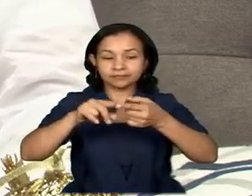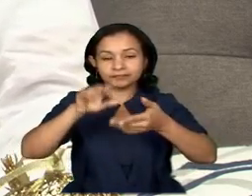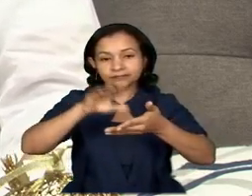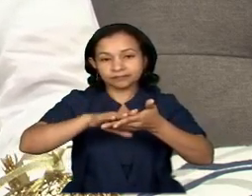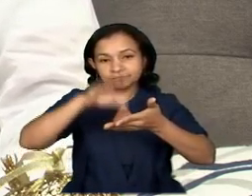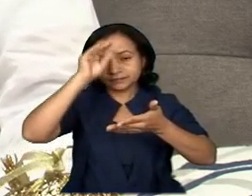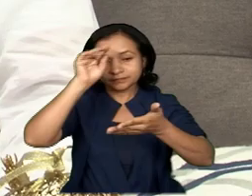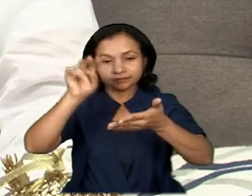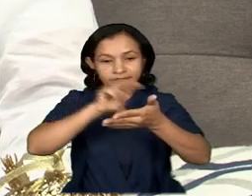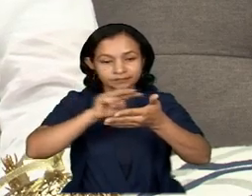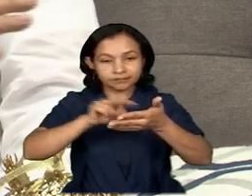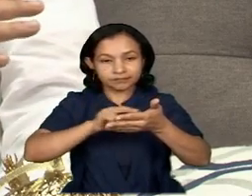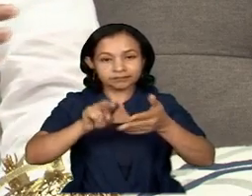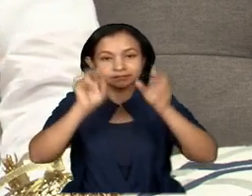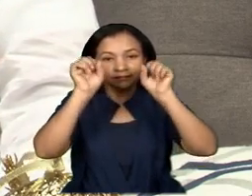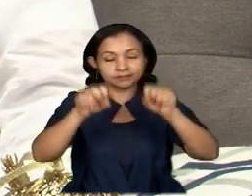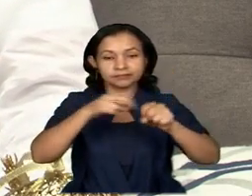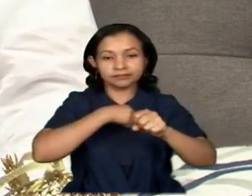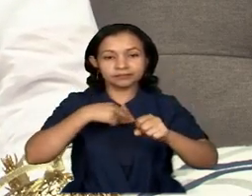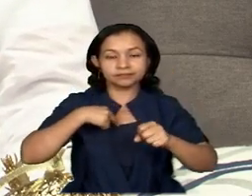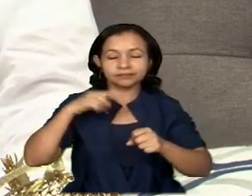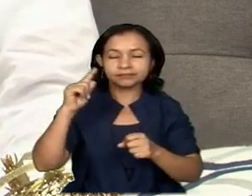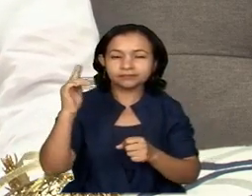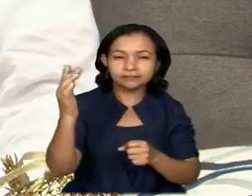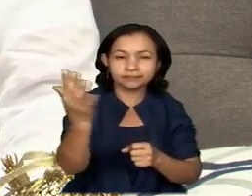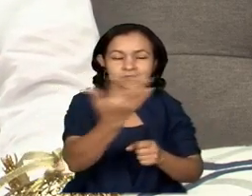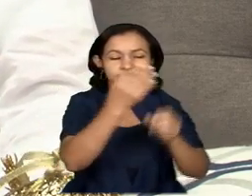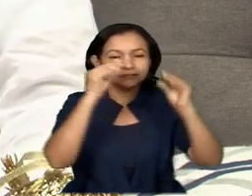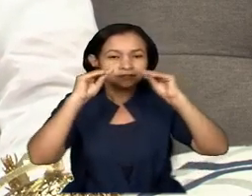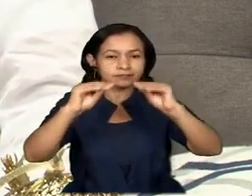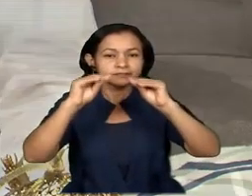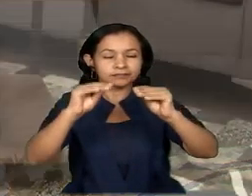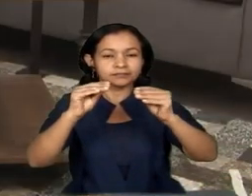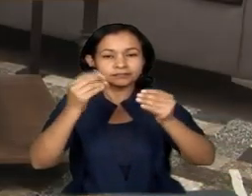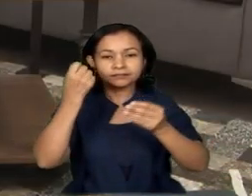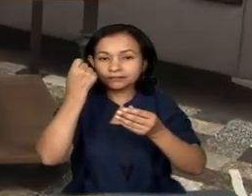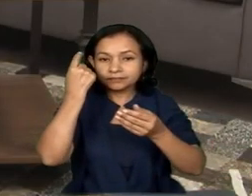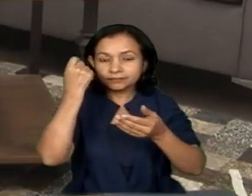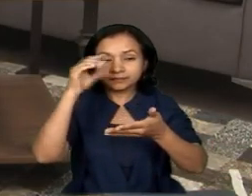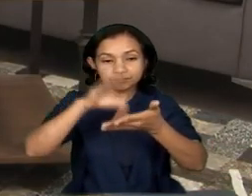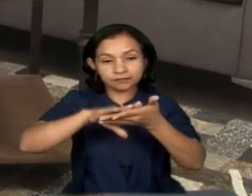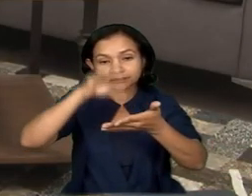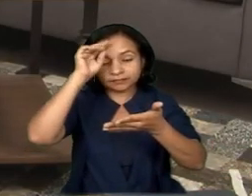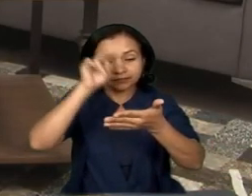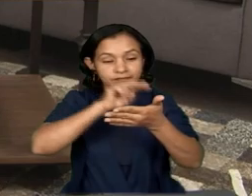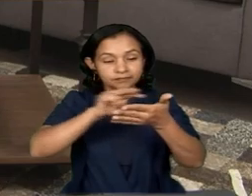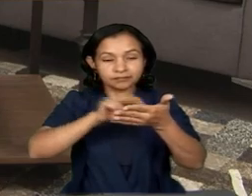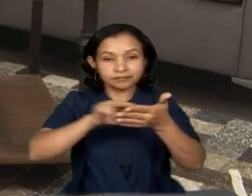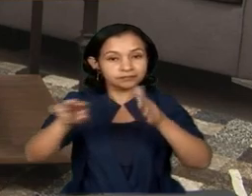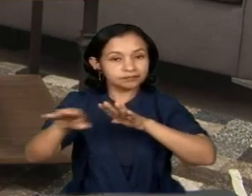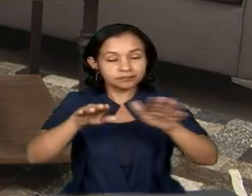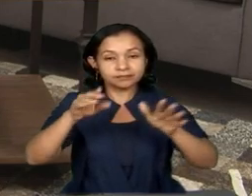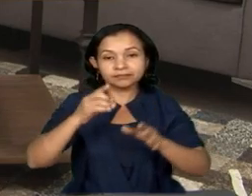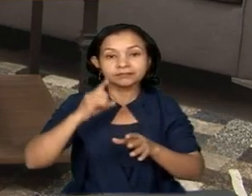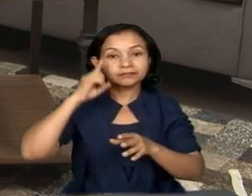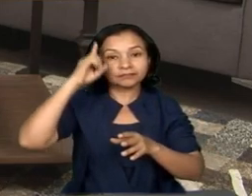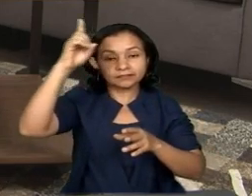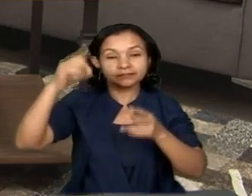lectora. Vos podés hacer todo en el sistema educativo, pero si no hay comprensión lectora, vos no tenés desarrollo